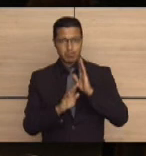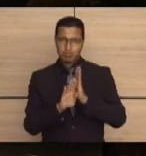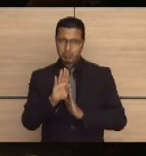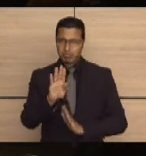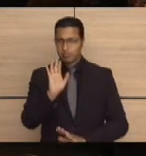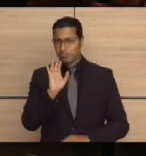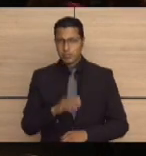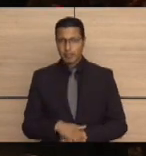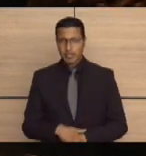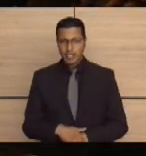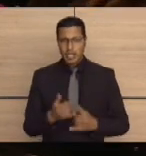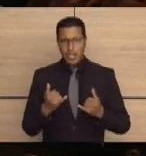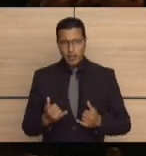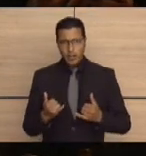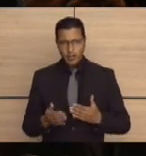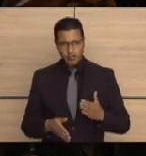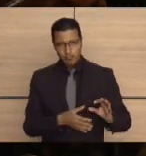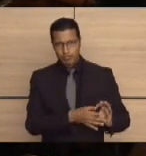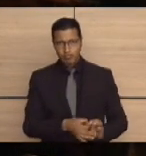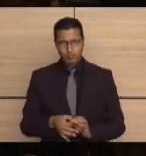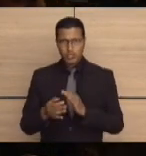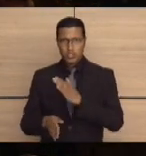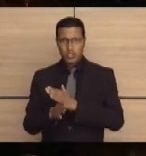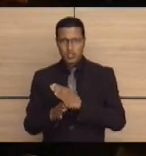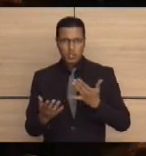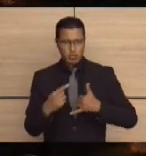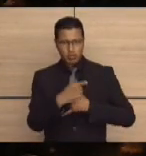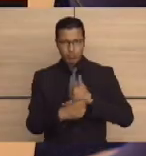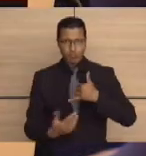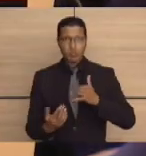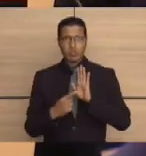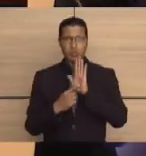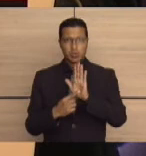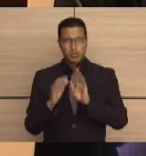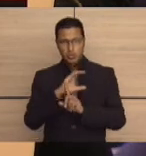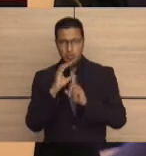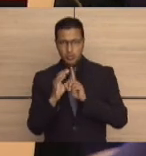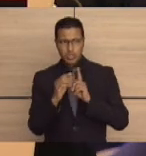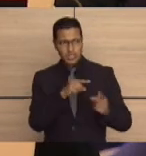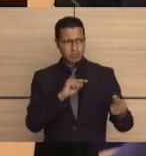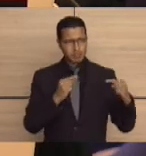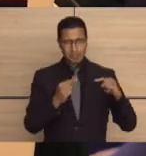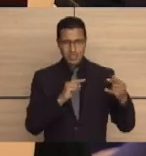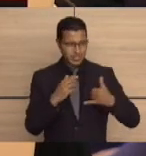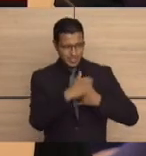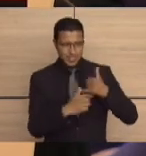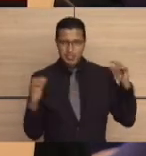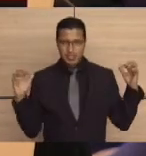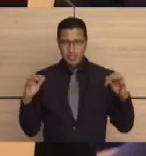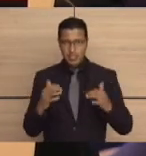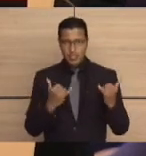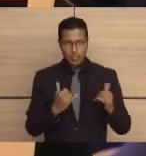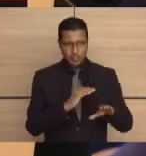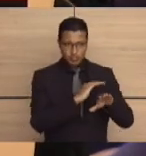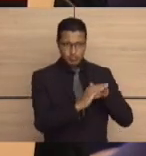manera. Y para seguir honrando la riqueza cultural de nuestro país, y a propósito de esta gran conversación nacional, vamos a invitar a